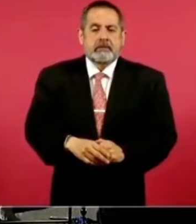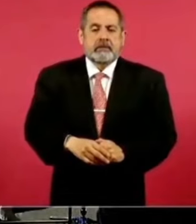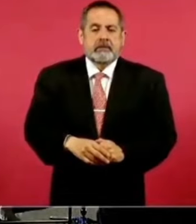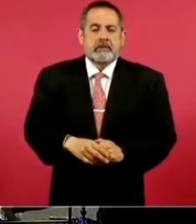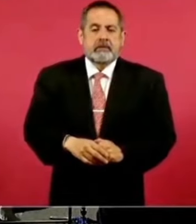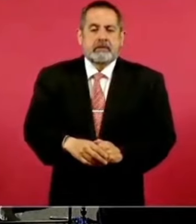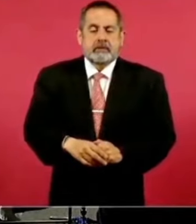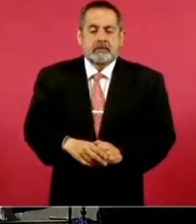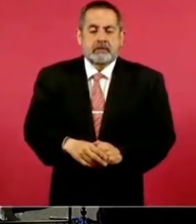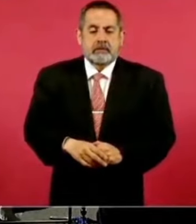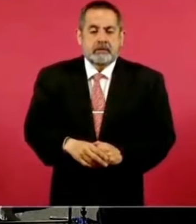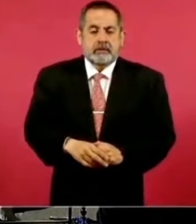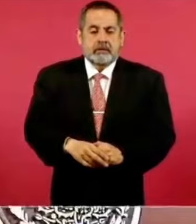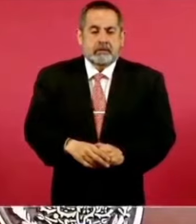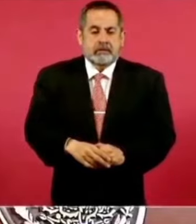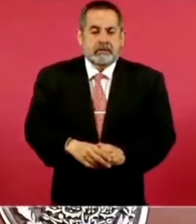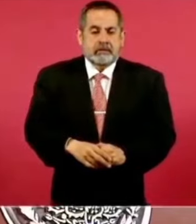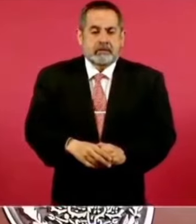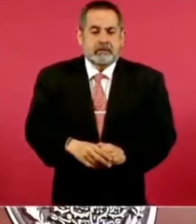ya